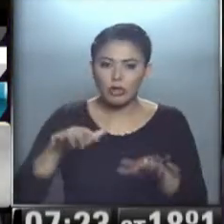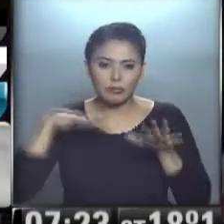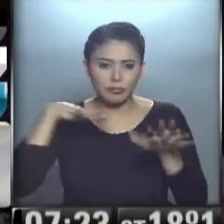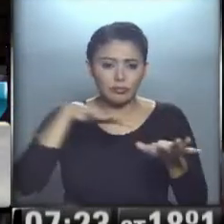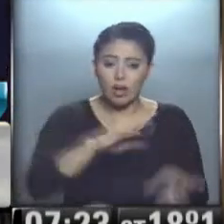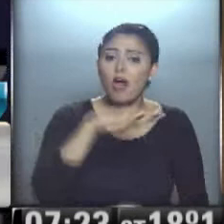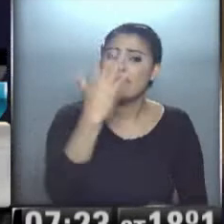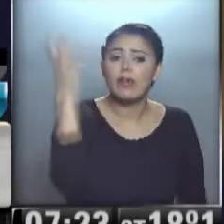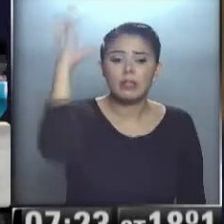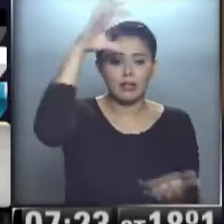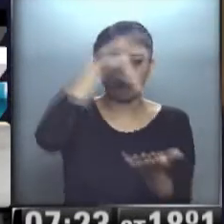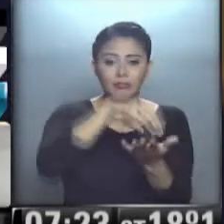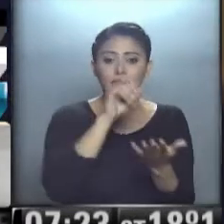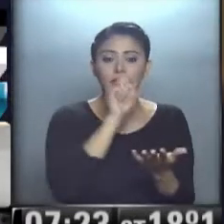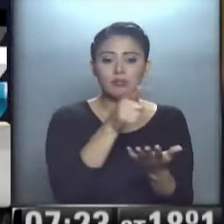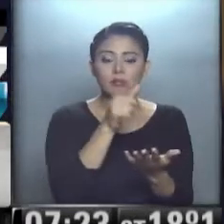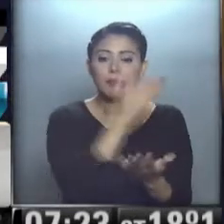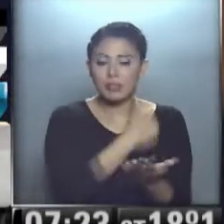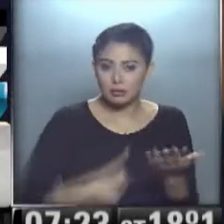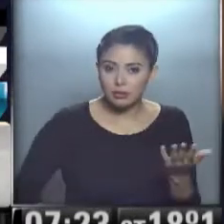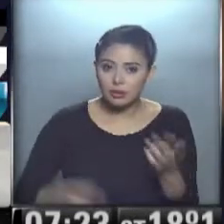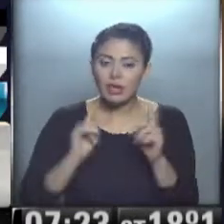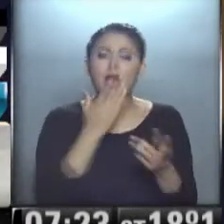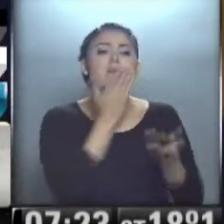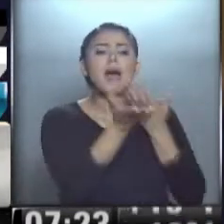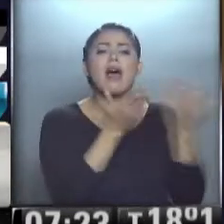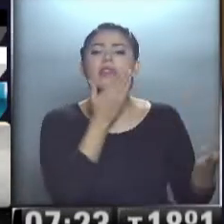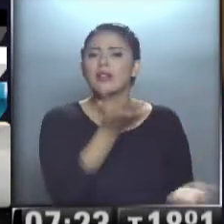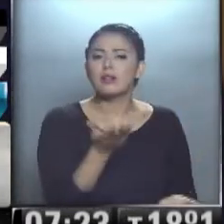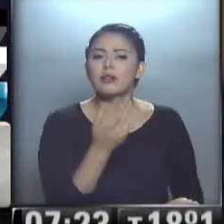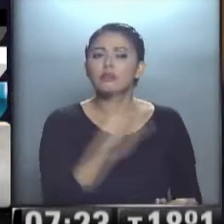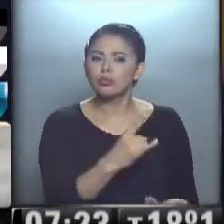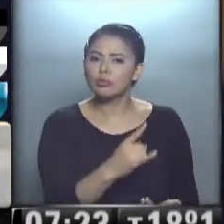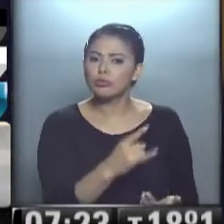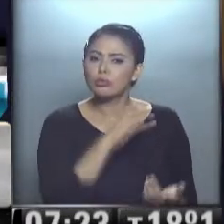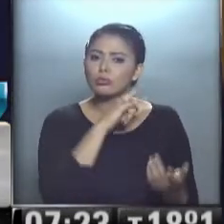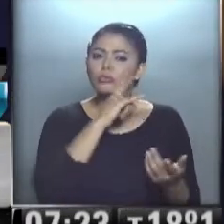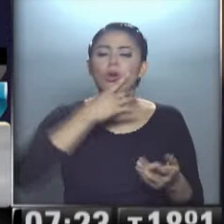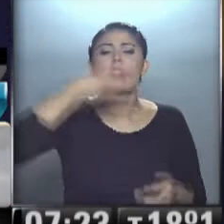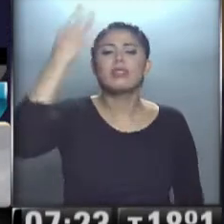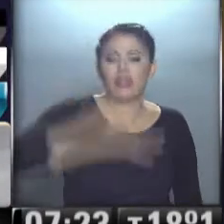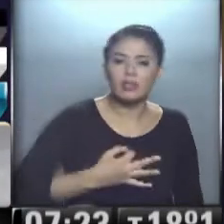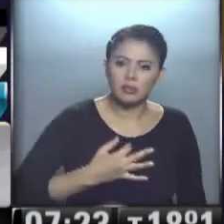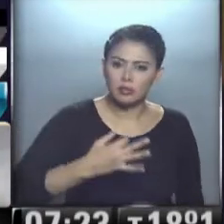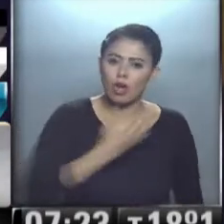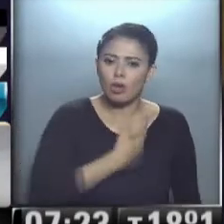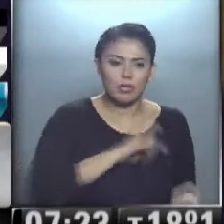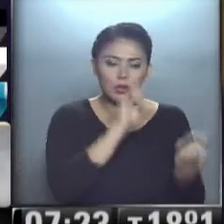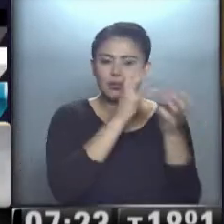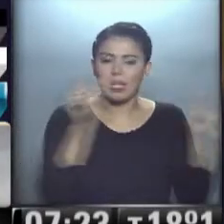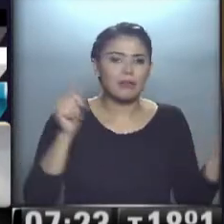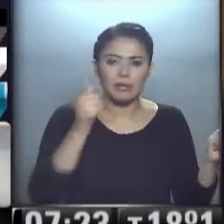despacho del propio Yanukovych, donde se le reclamó al mandatario que disuelva por decreto el gobierno y convoque a